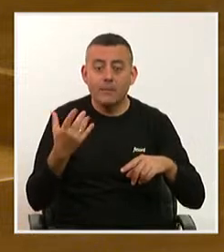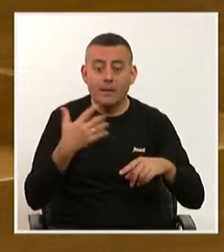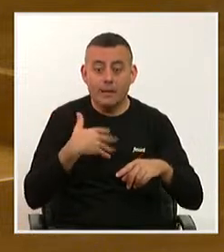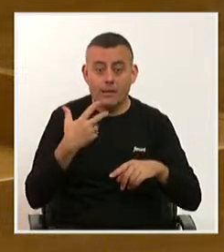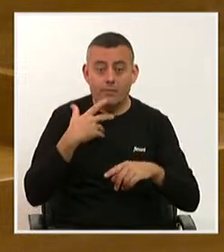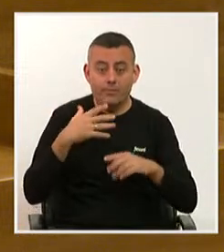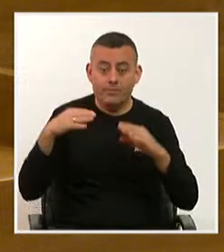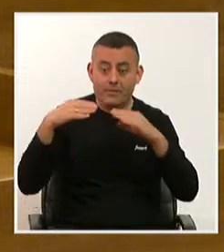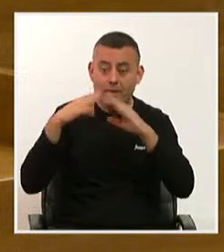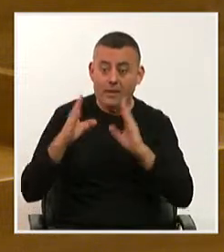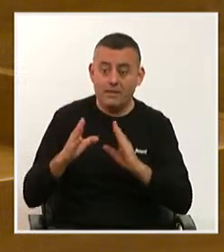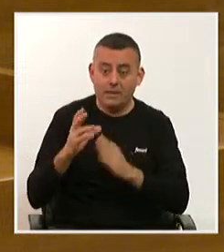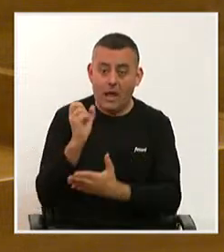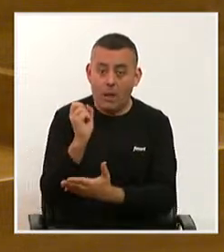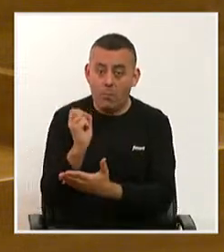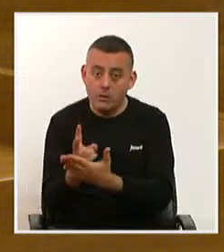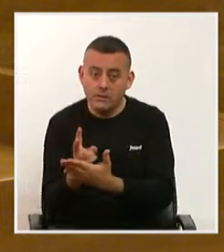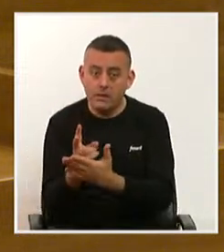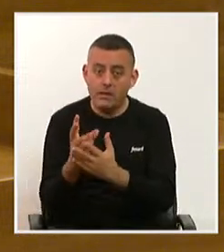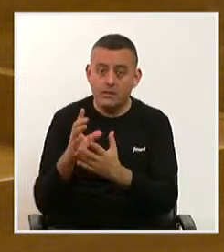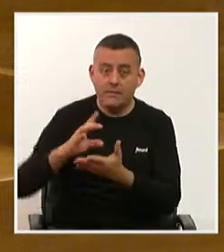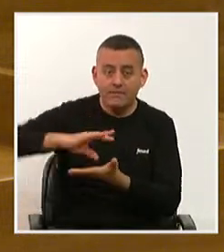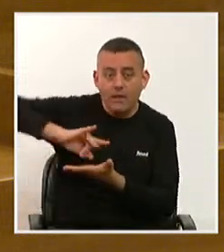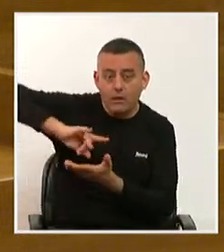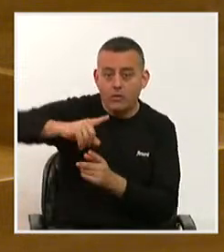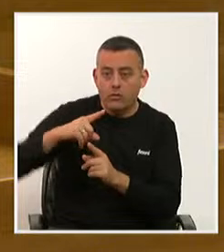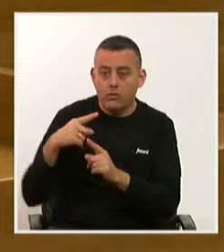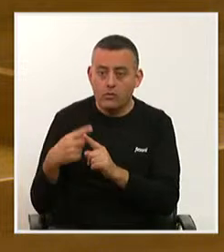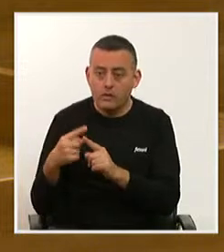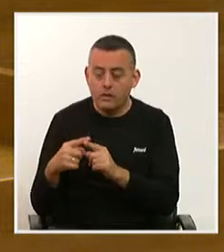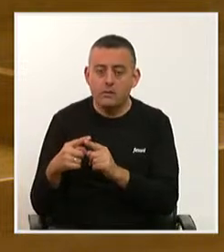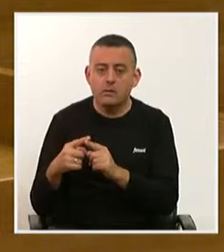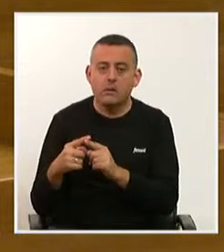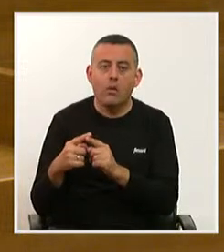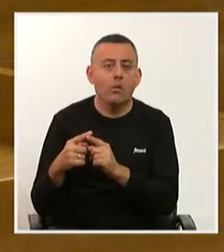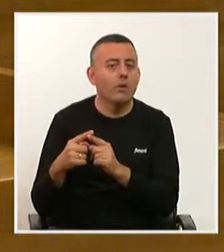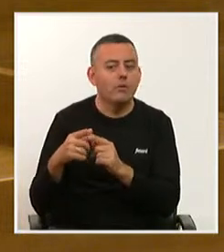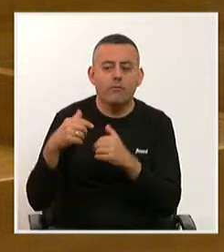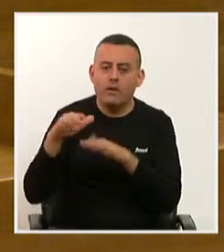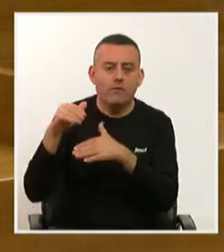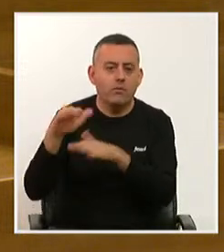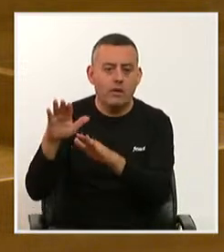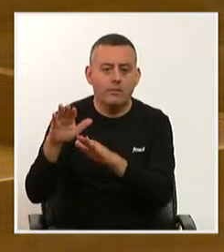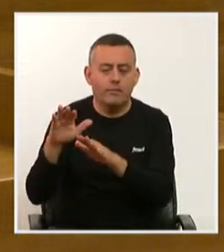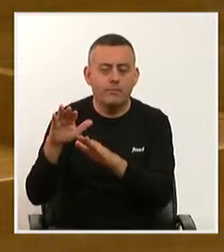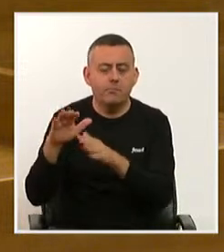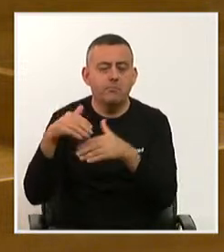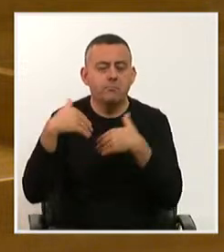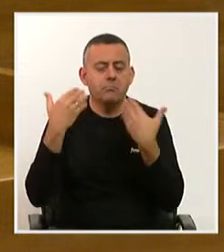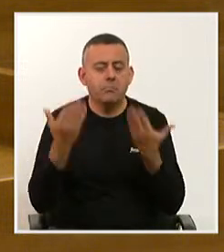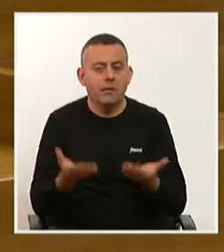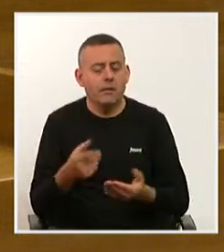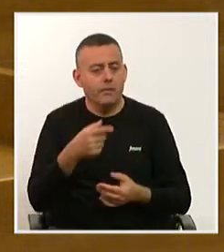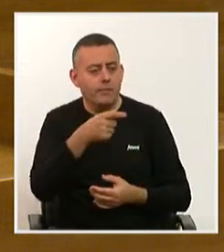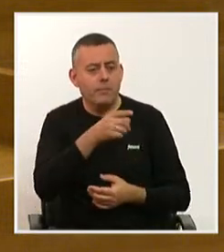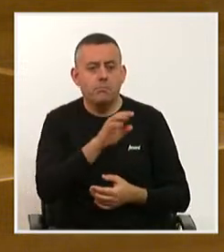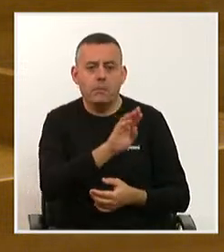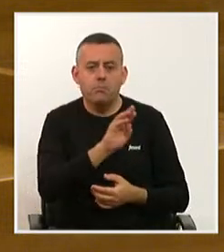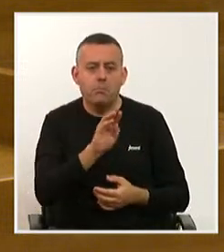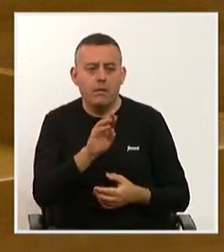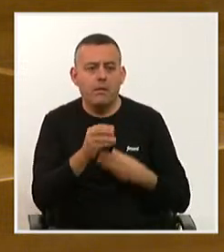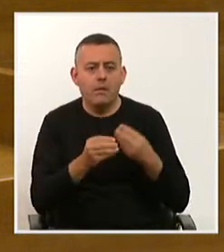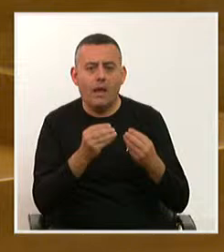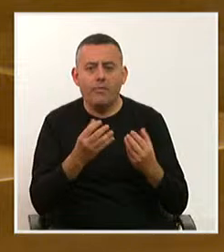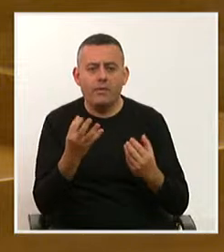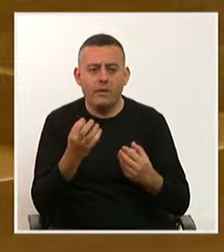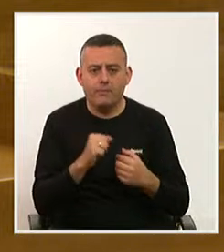qué es lo que hizo el partido Popular en la ley de acompañamiento Pues por la puerta de atrás sin ningún tipo de audiencia pública